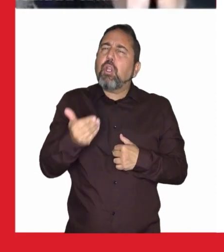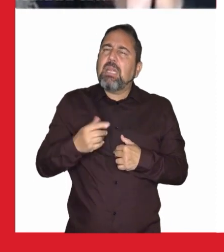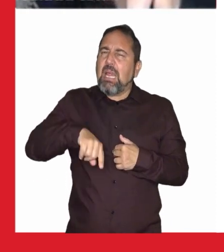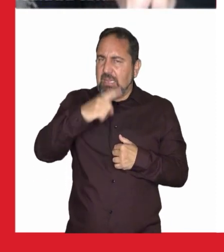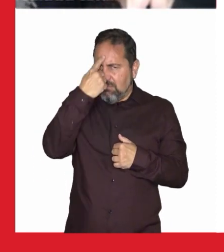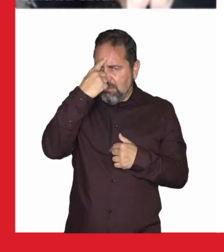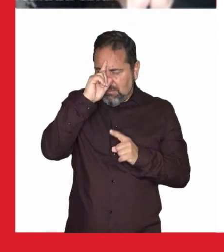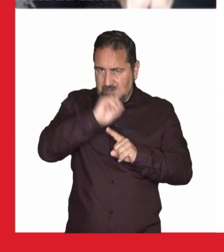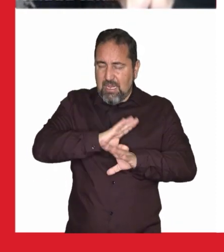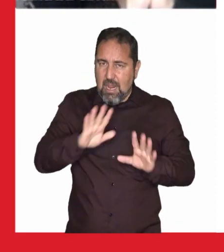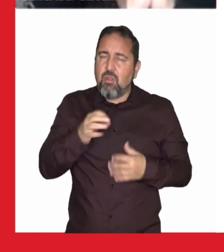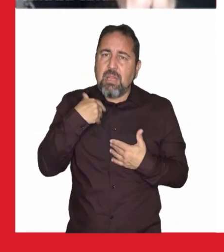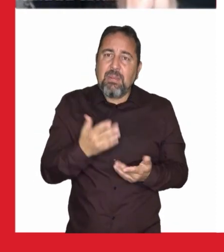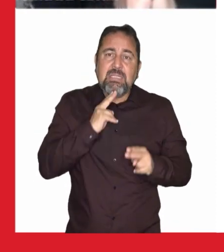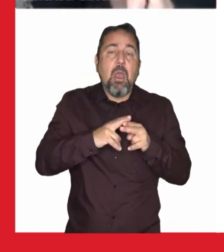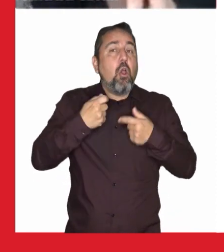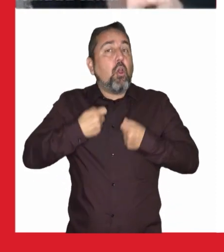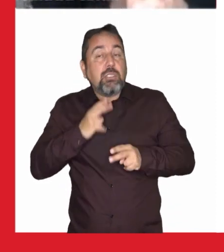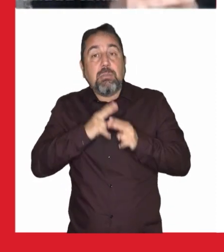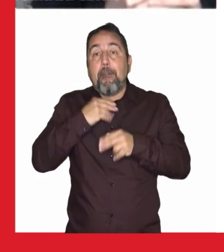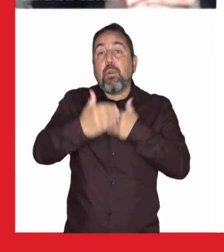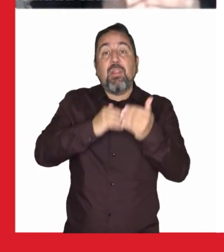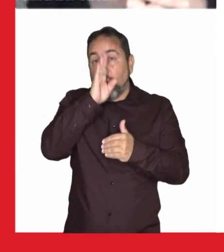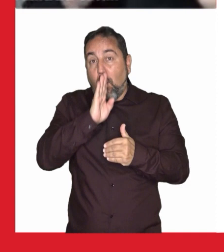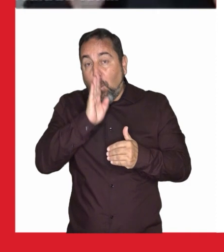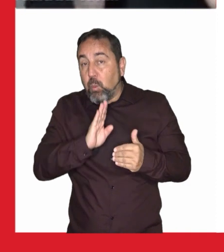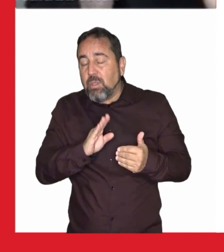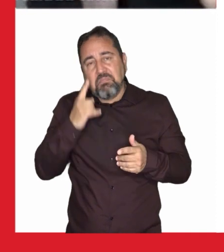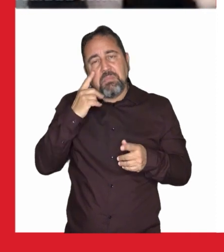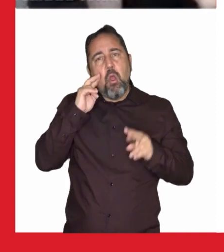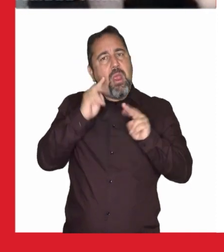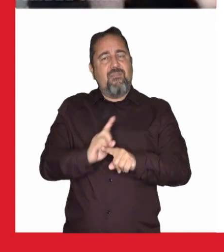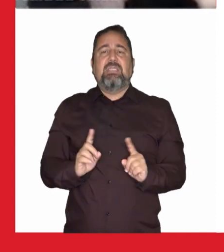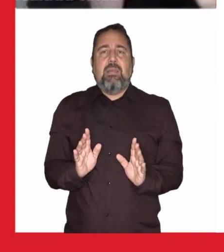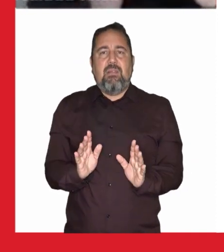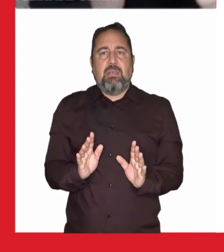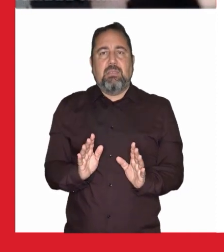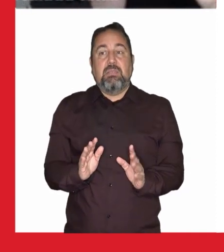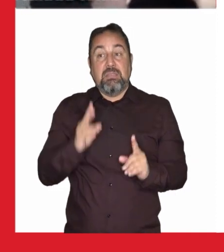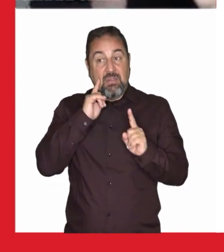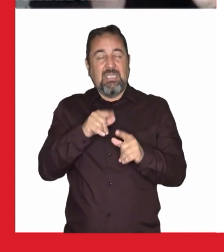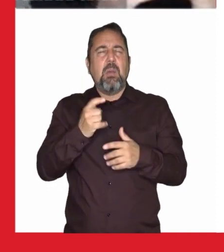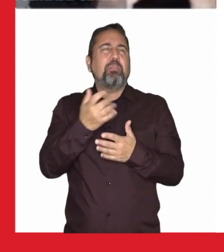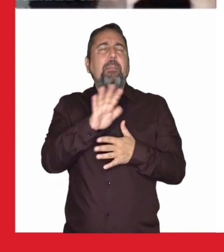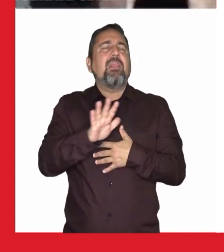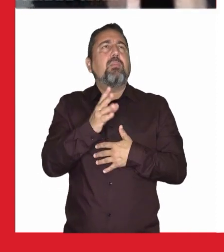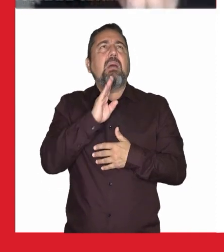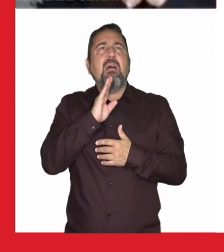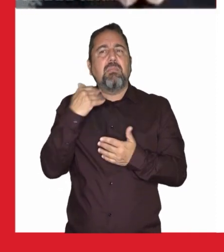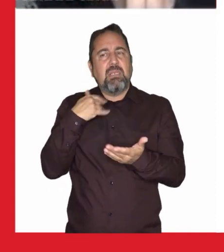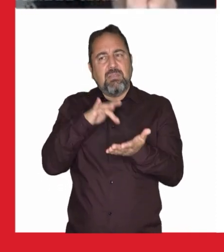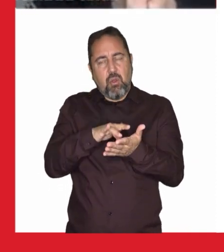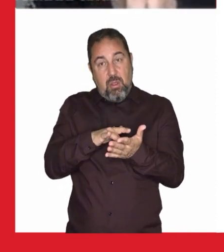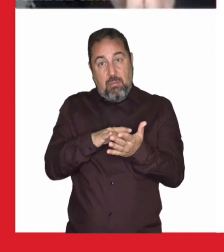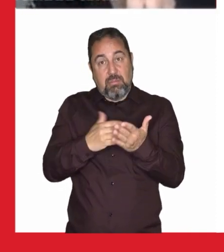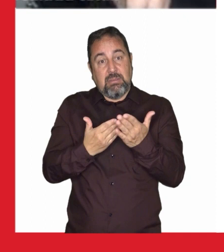Ahora, es muy importante que tengáis en cuenta que estos costes o procesos ocultos suelen ser invisibles.